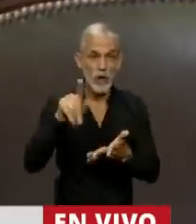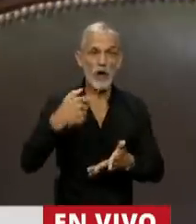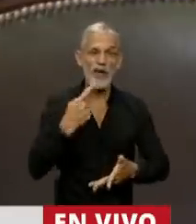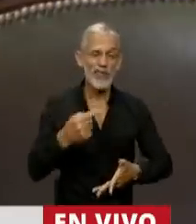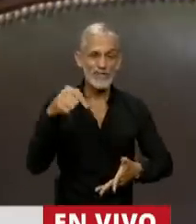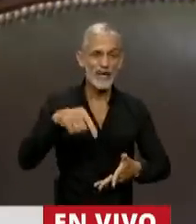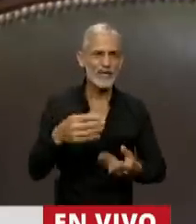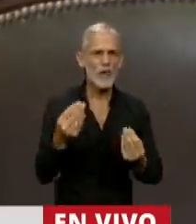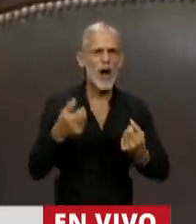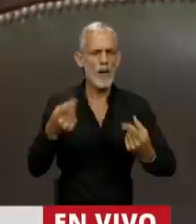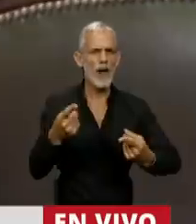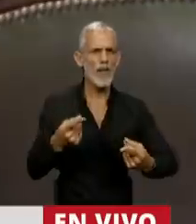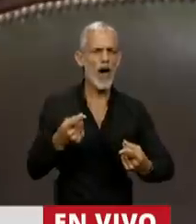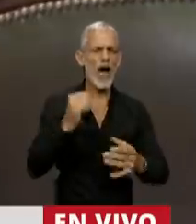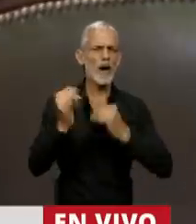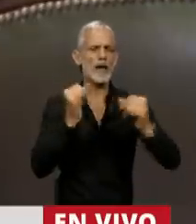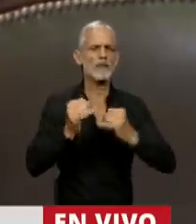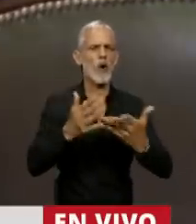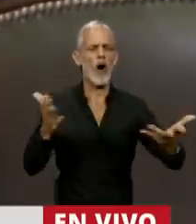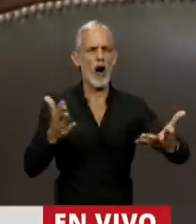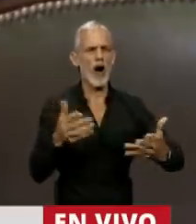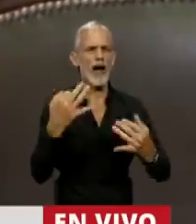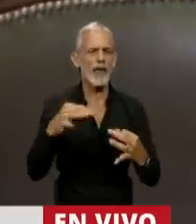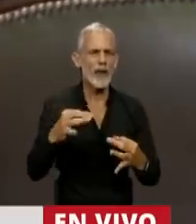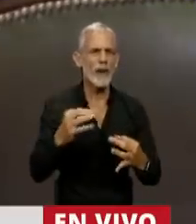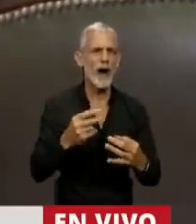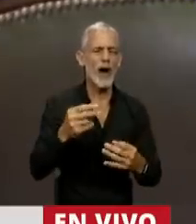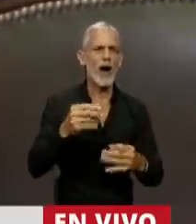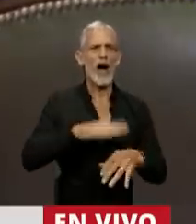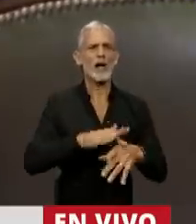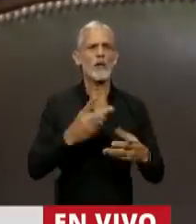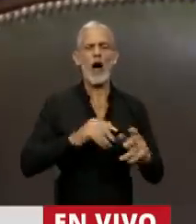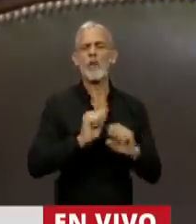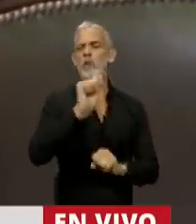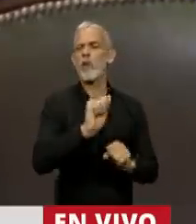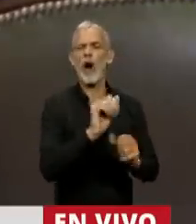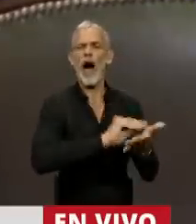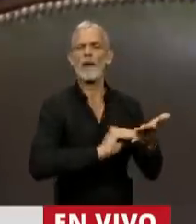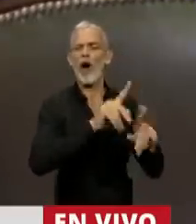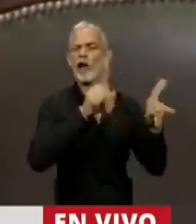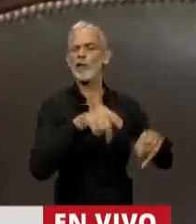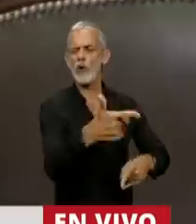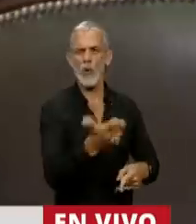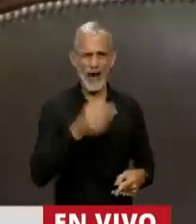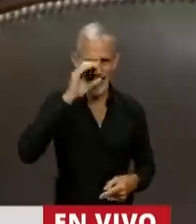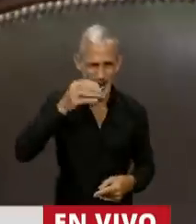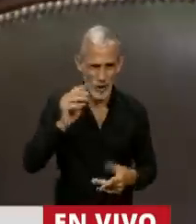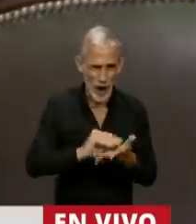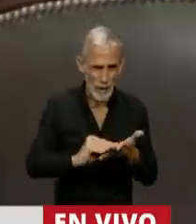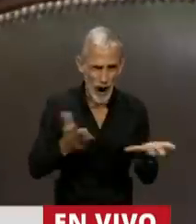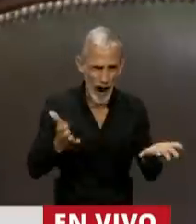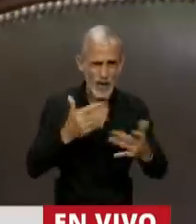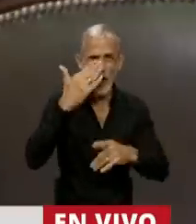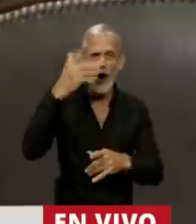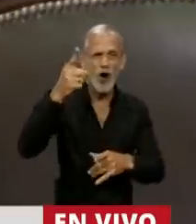decía, para fortalecer sus argumentaciones, que quienes le respondían no eran abogadas o abogados. De la Rúa era abogado, era medalla de